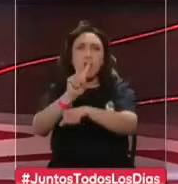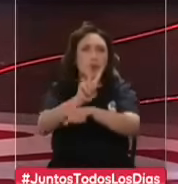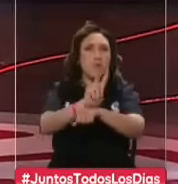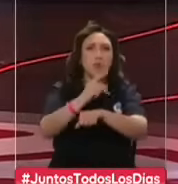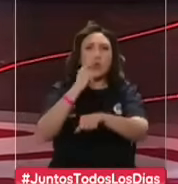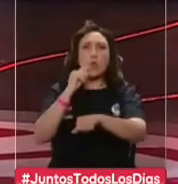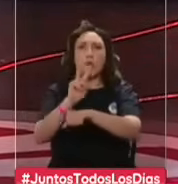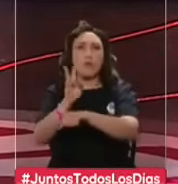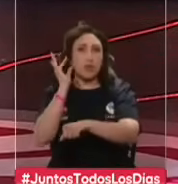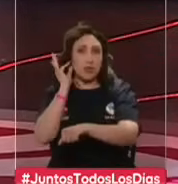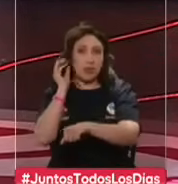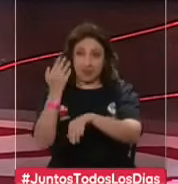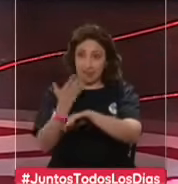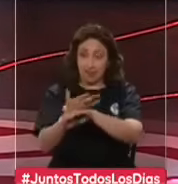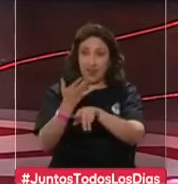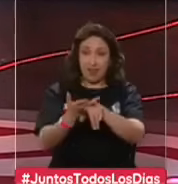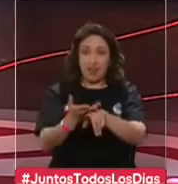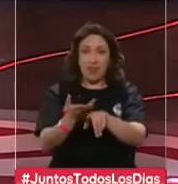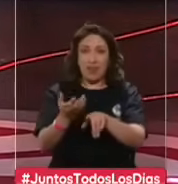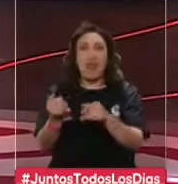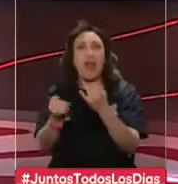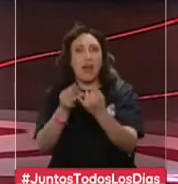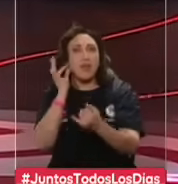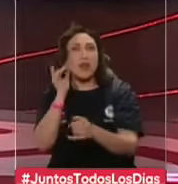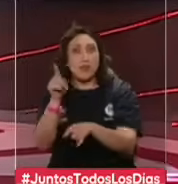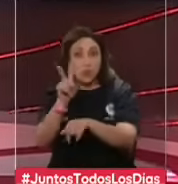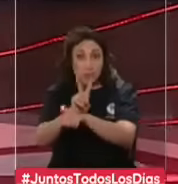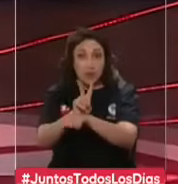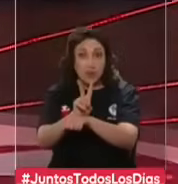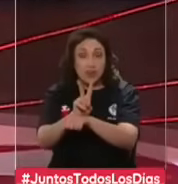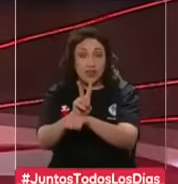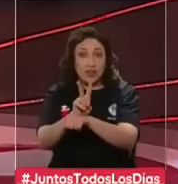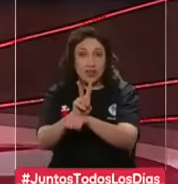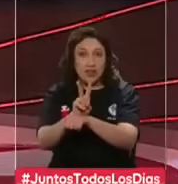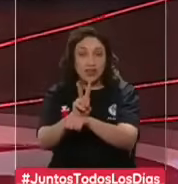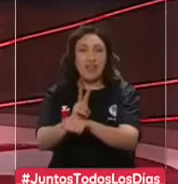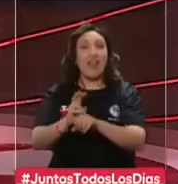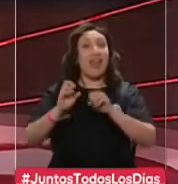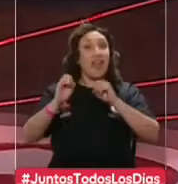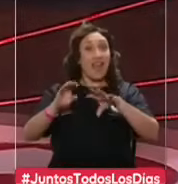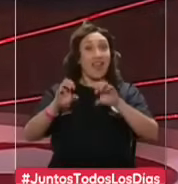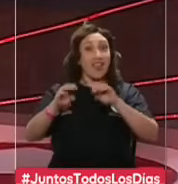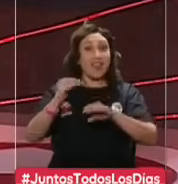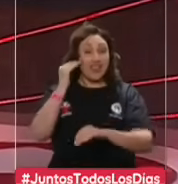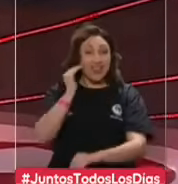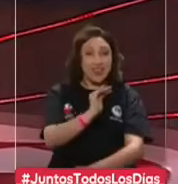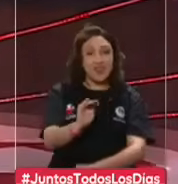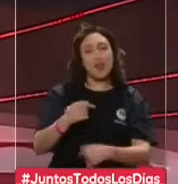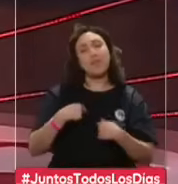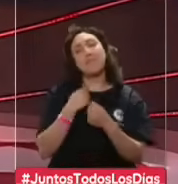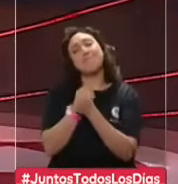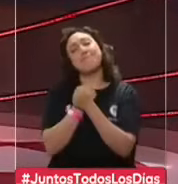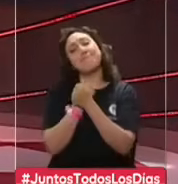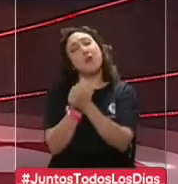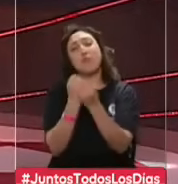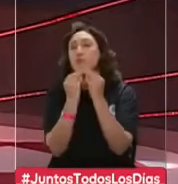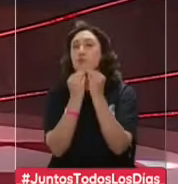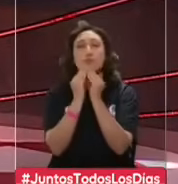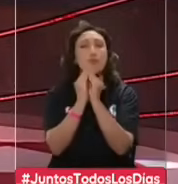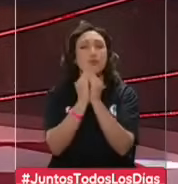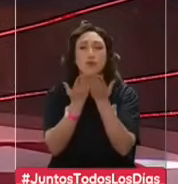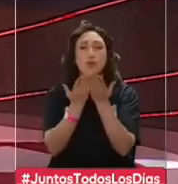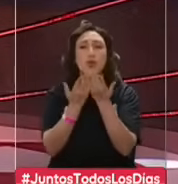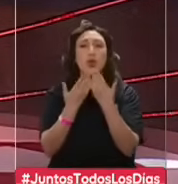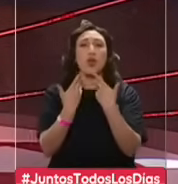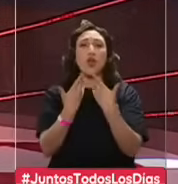no? Sí, amiga, tú soy profe de... Educadora de párvulo, te quiero mucho, corazón. Me queda